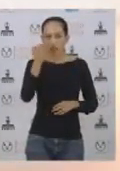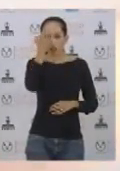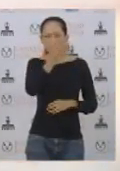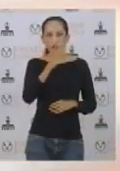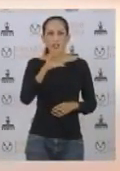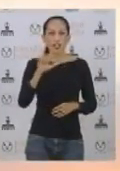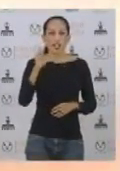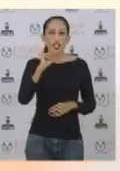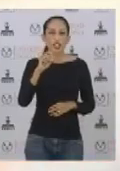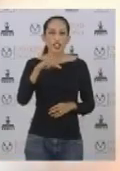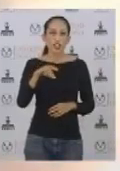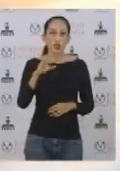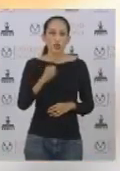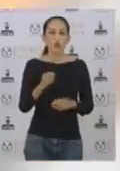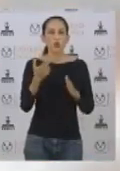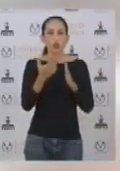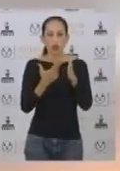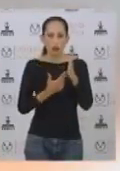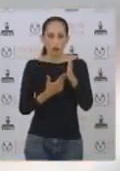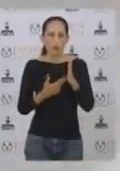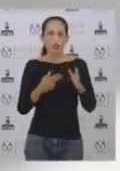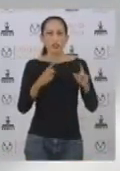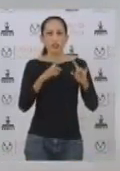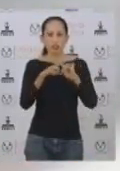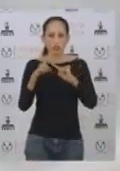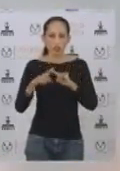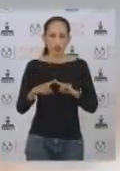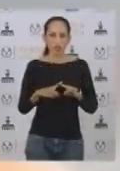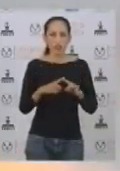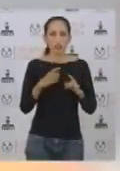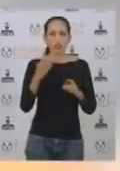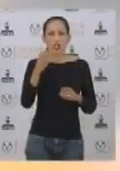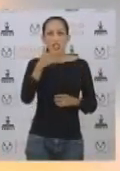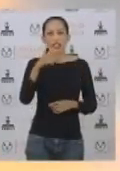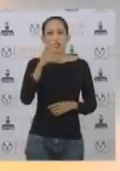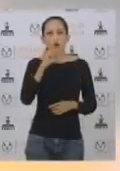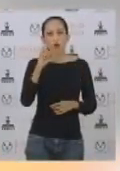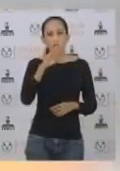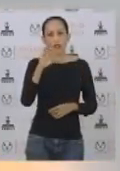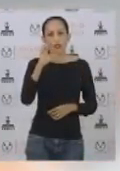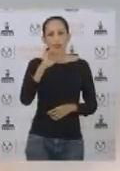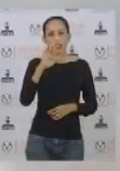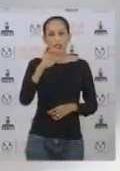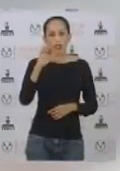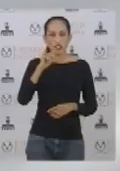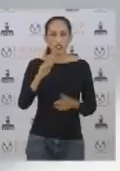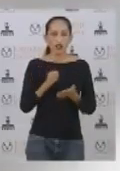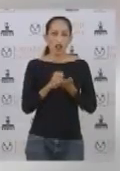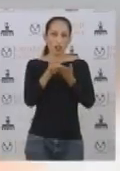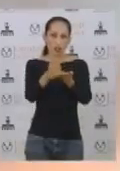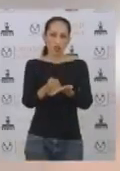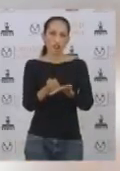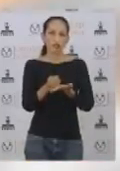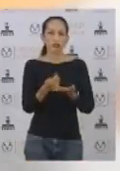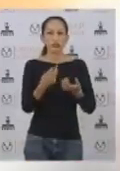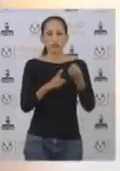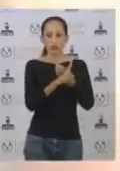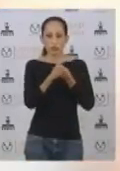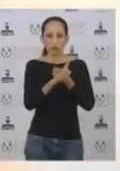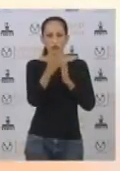Nutricional, Herramientas para la Comprensión del Desarrollo Social y el Uso de la Georreferencia y Terapia de Soluciones para el